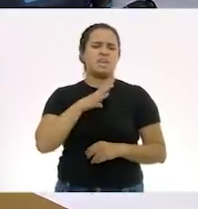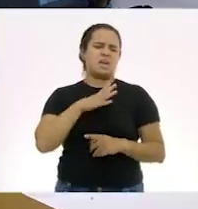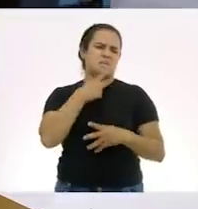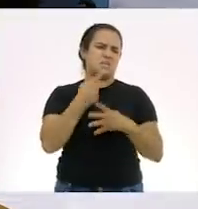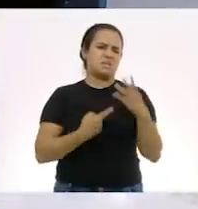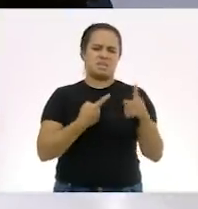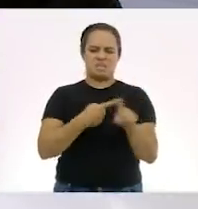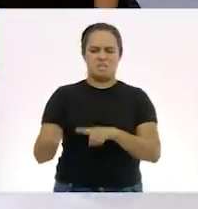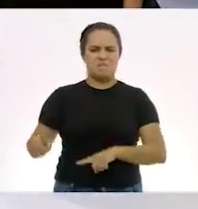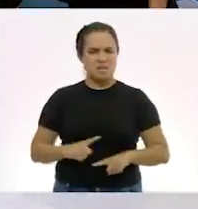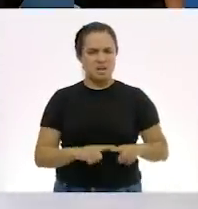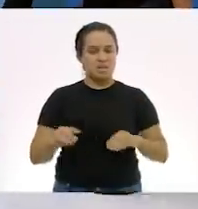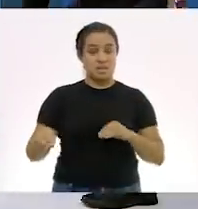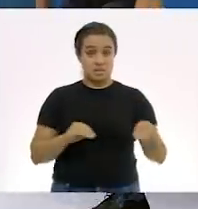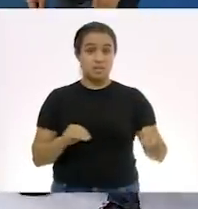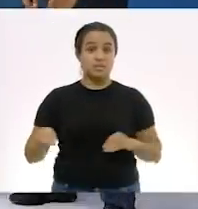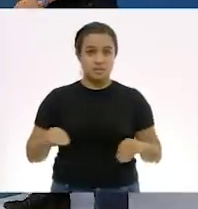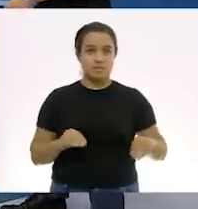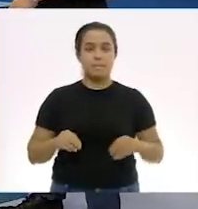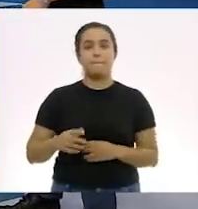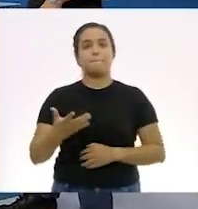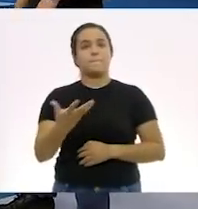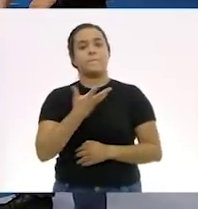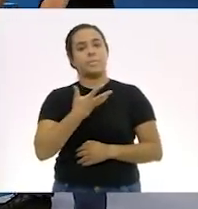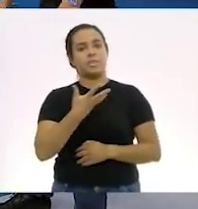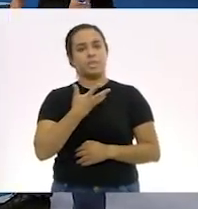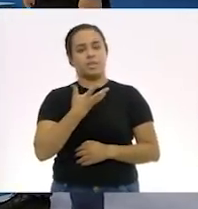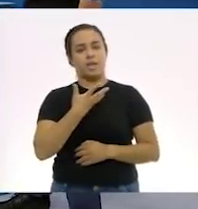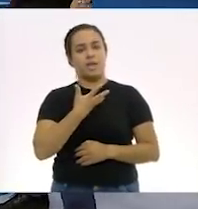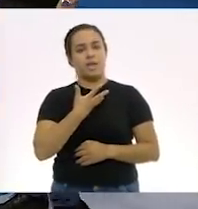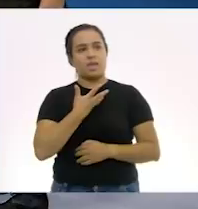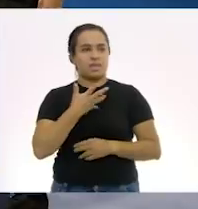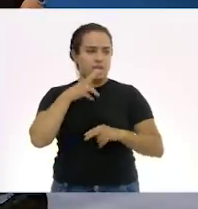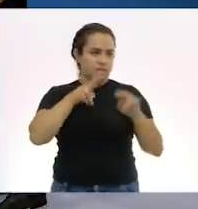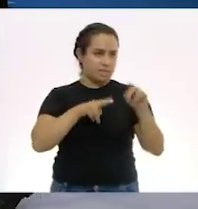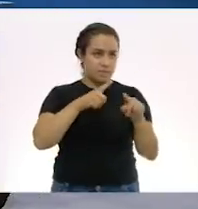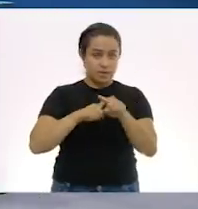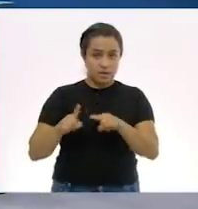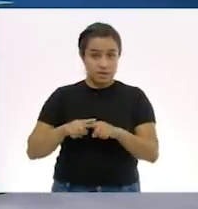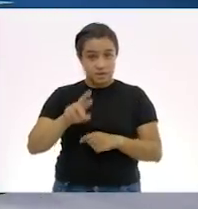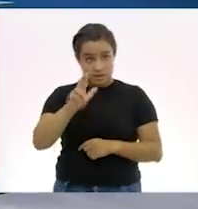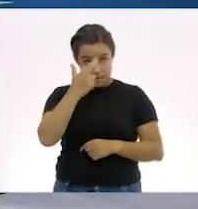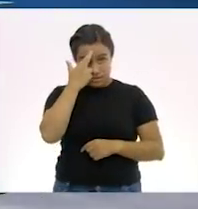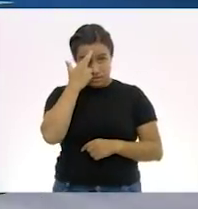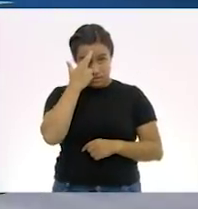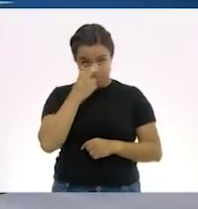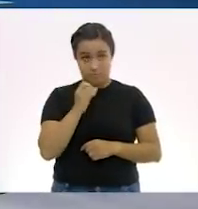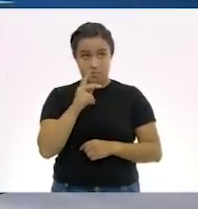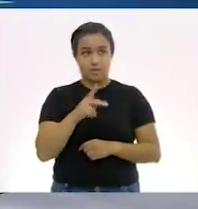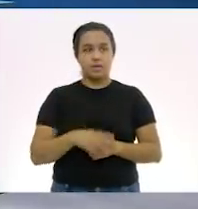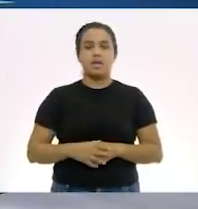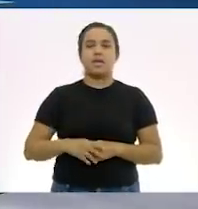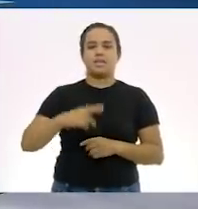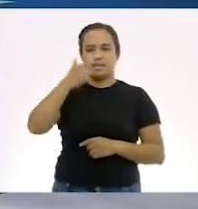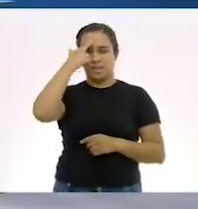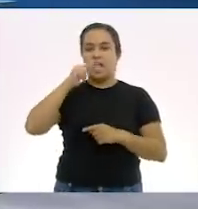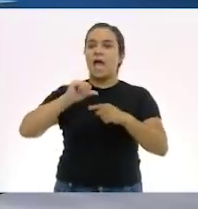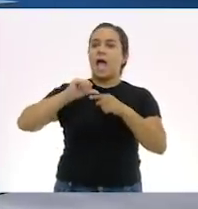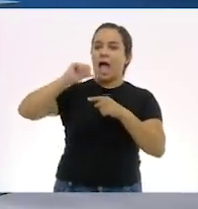bajo, pues implica totalmente el... ¿Pecho tierra? Pecho tierra. ¿Sí? Como si dijéramos... Hey, una, dos, tres,